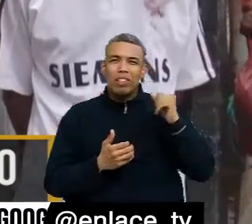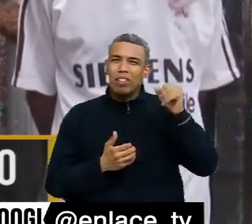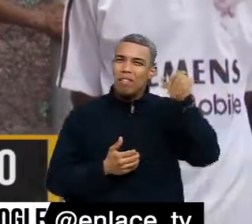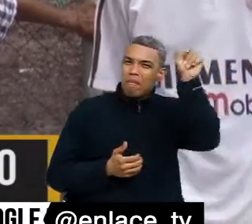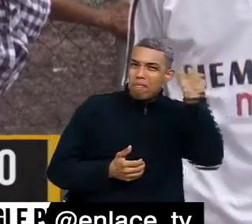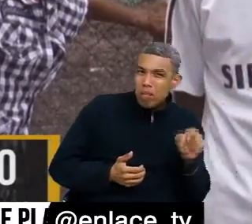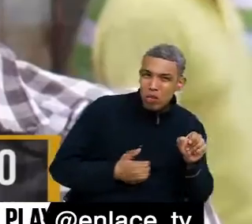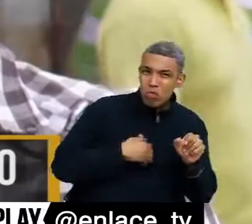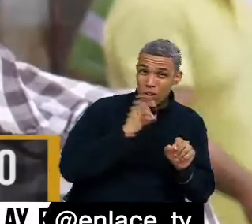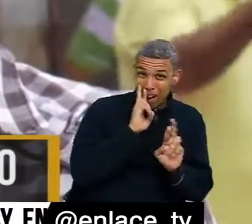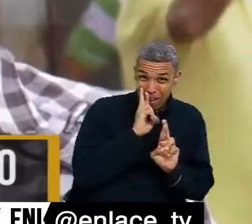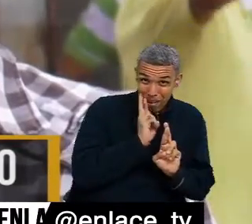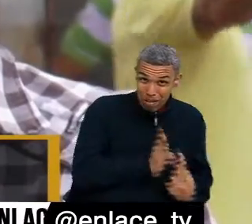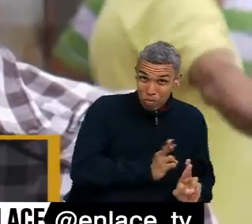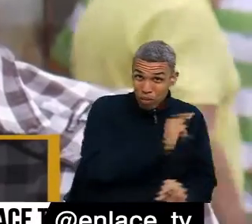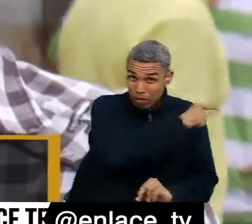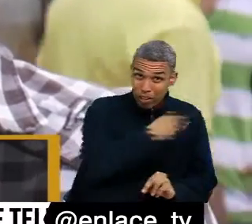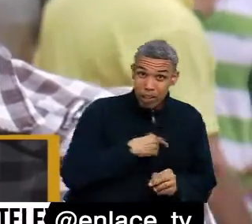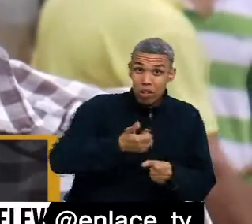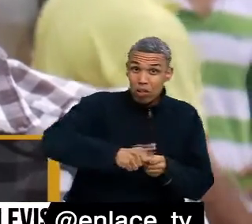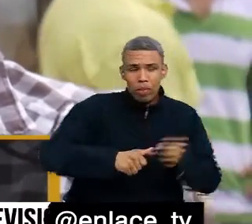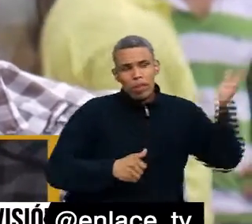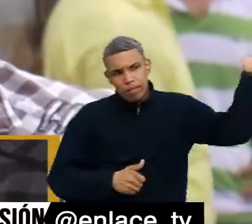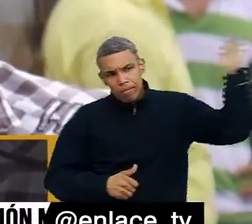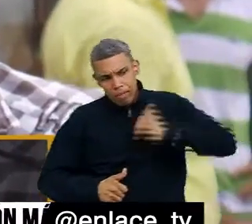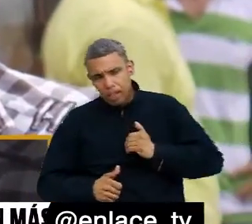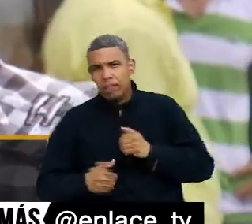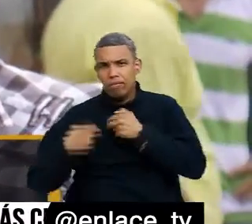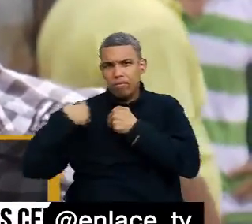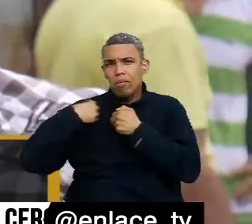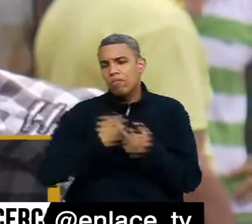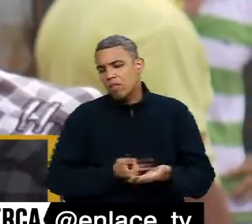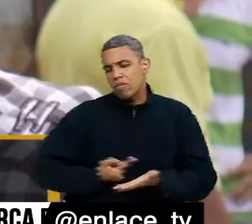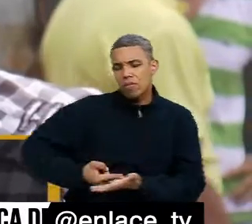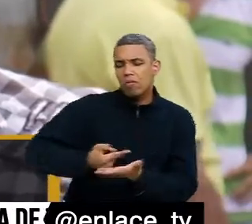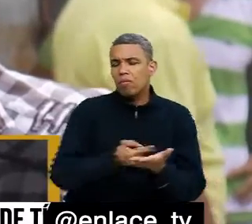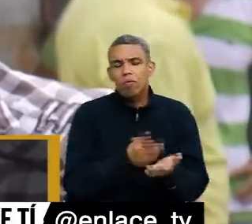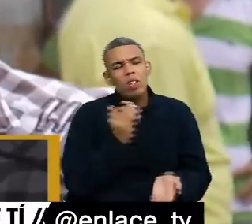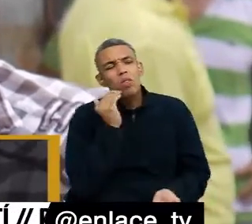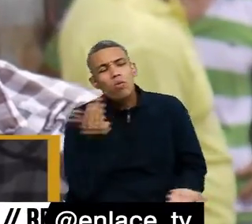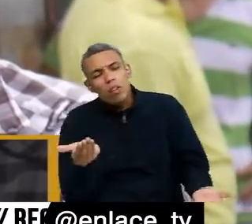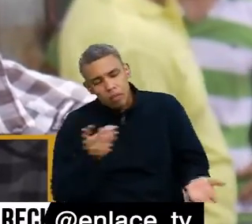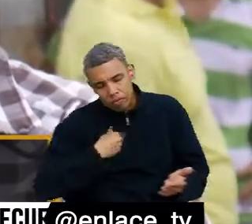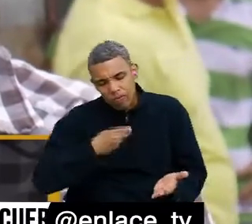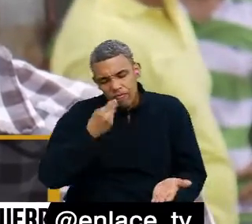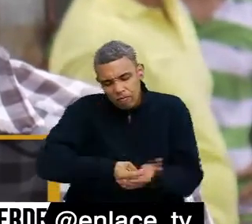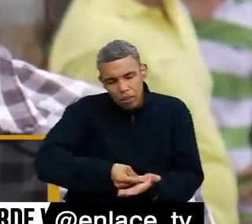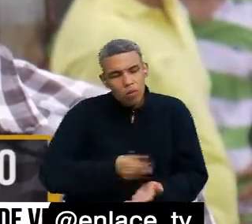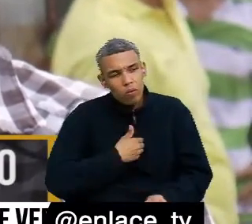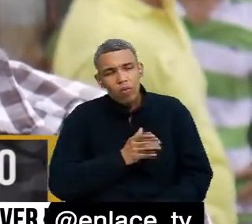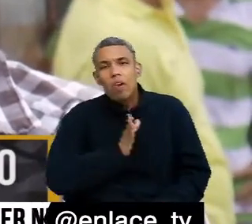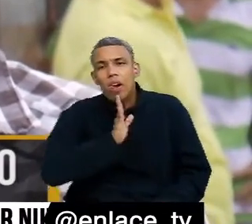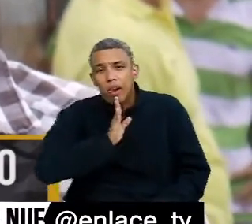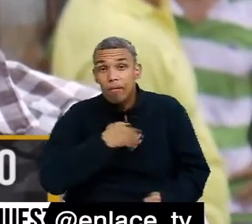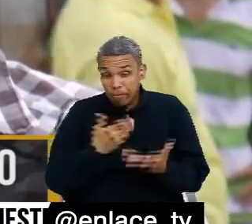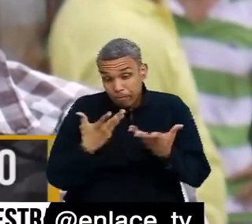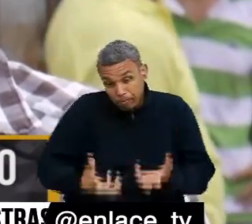los pagos. Y nosotros le estamos exigiendo a Ecopetrol que nos haga el favor y se pronuncie con nosotros para ver quién es el que se va a hacer responsable al